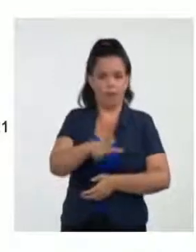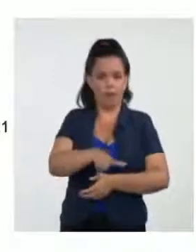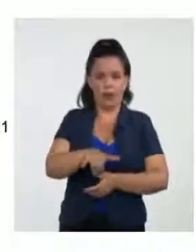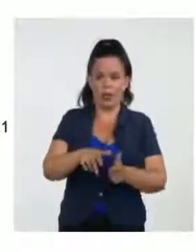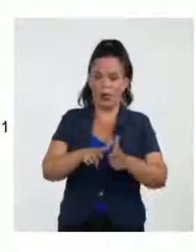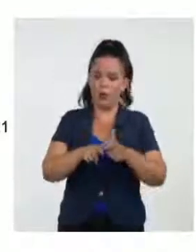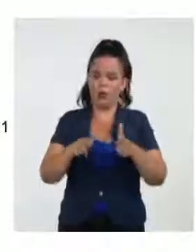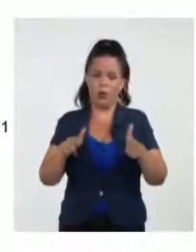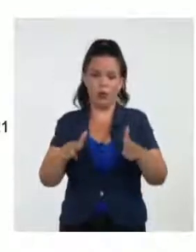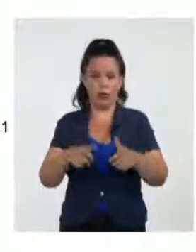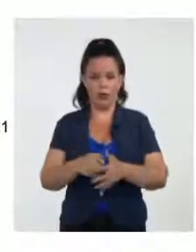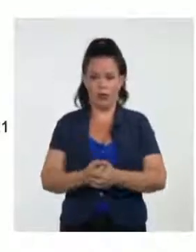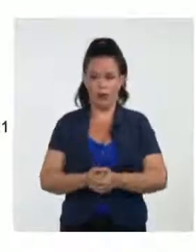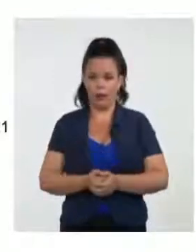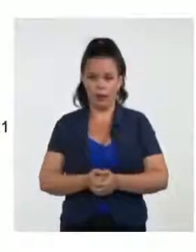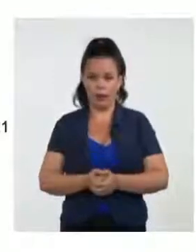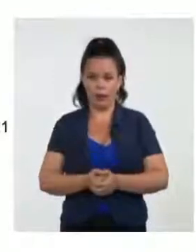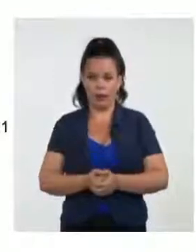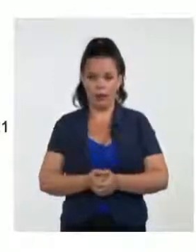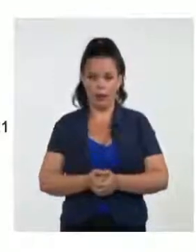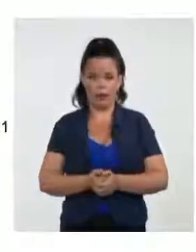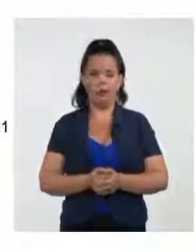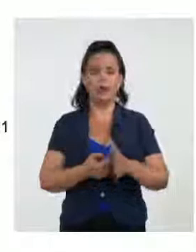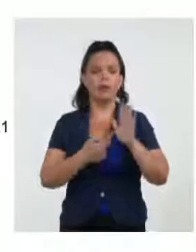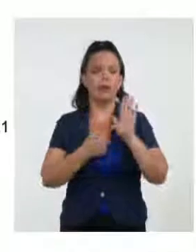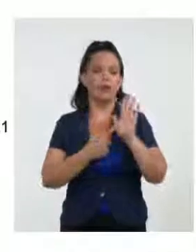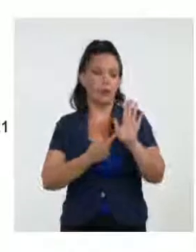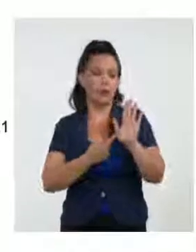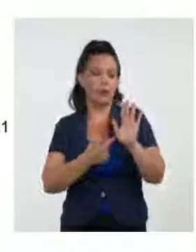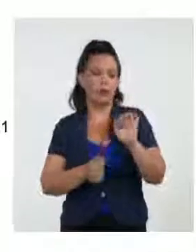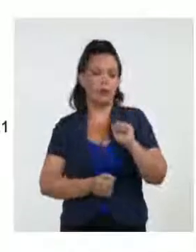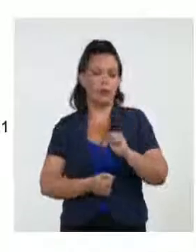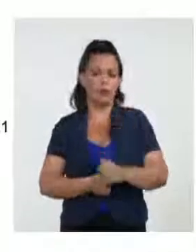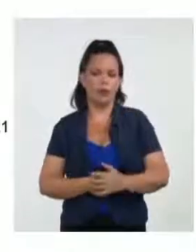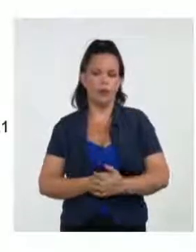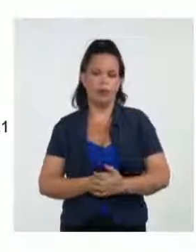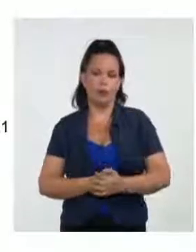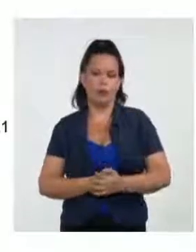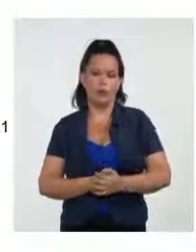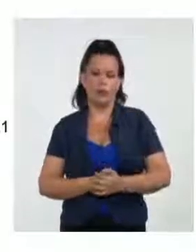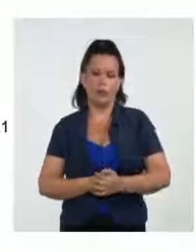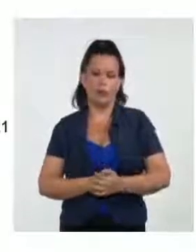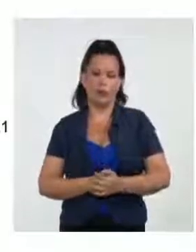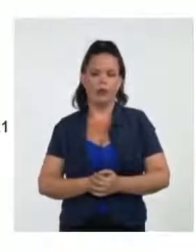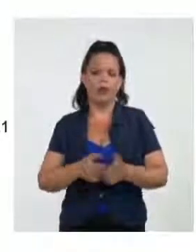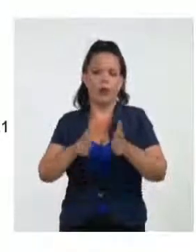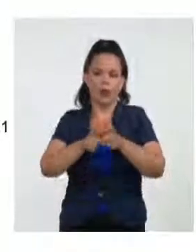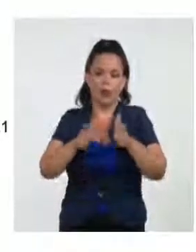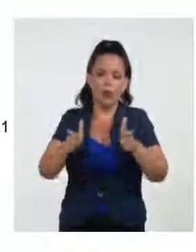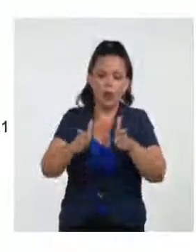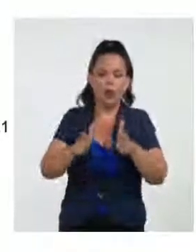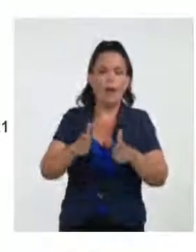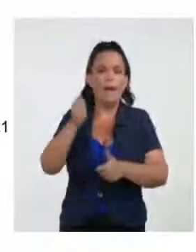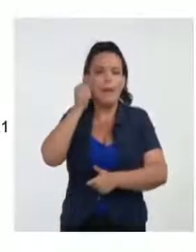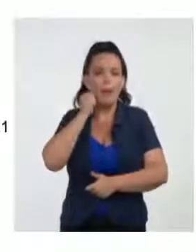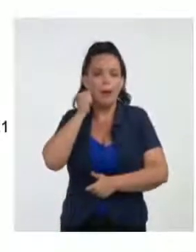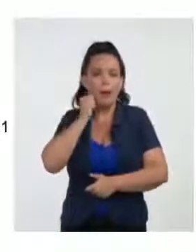observen que, bueno, en la medida que crece la velocidad de vacunación, pues entonces se obtiene un mejor control. Pero